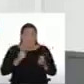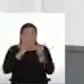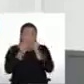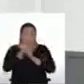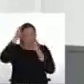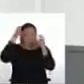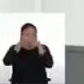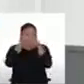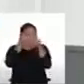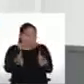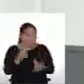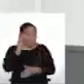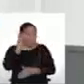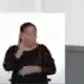mañana?